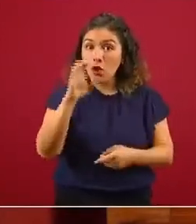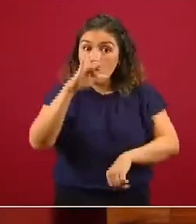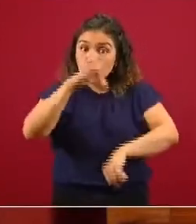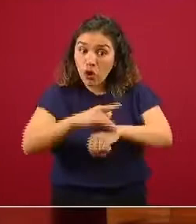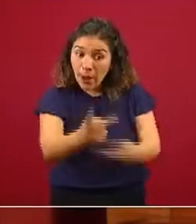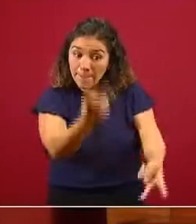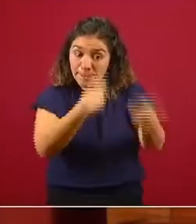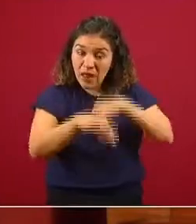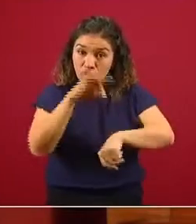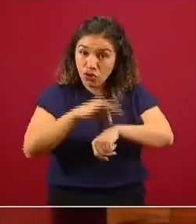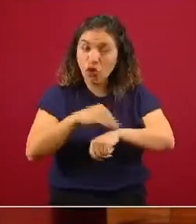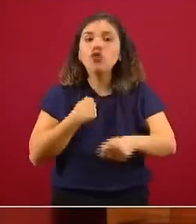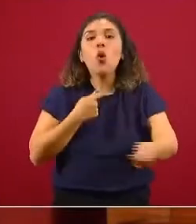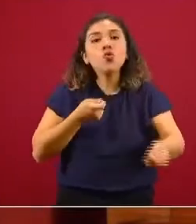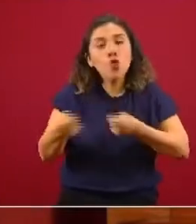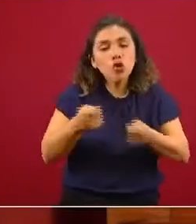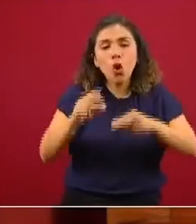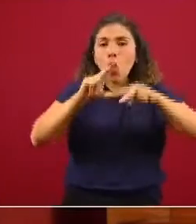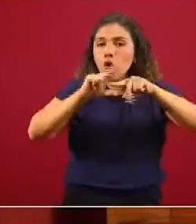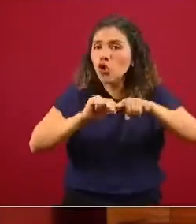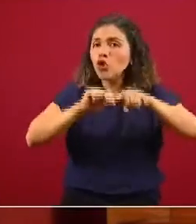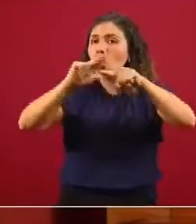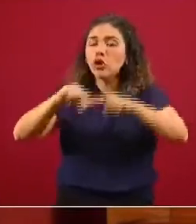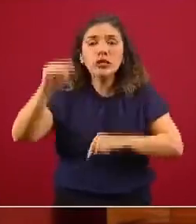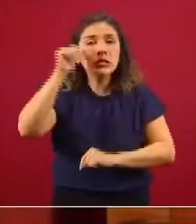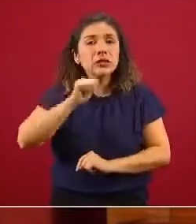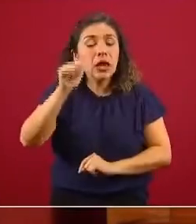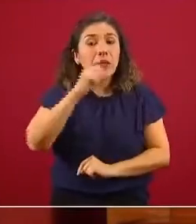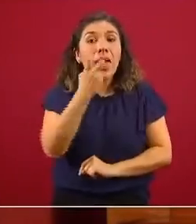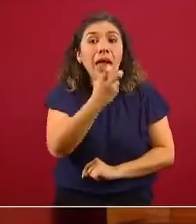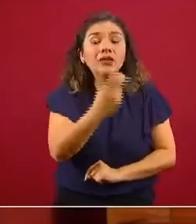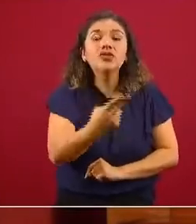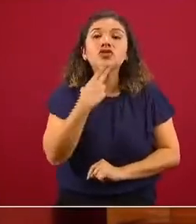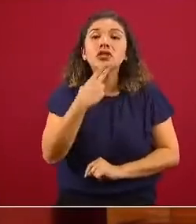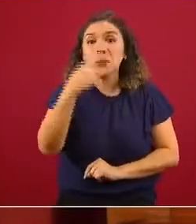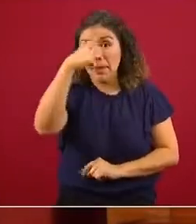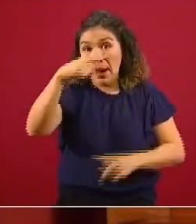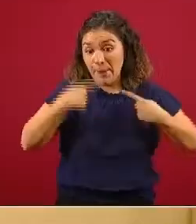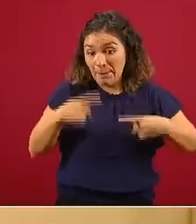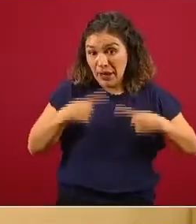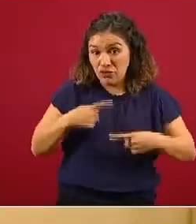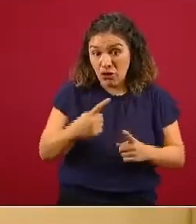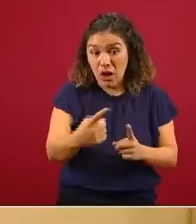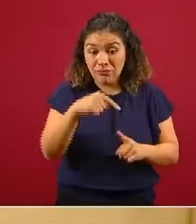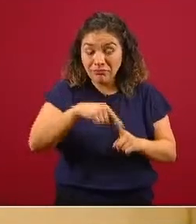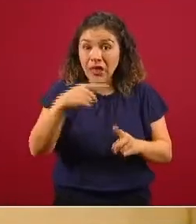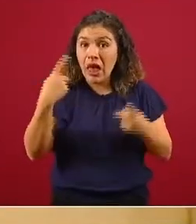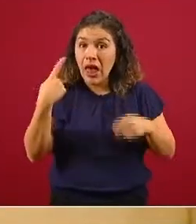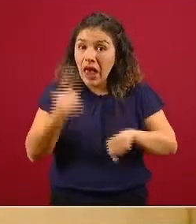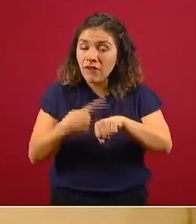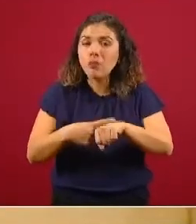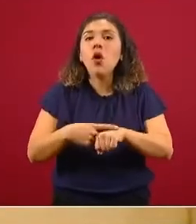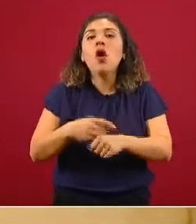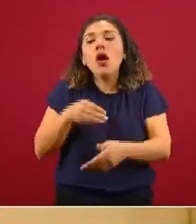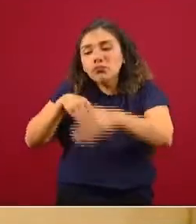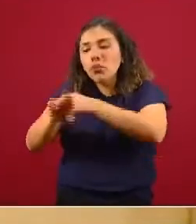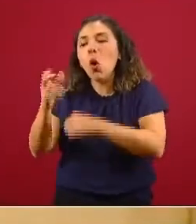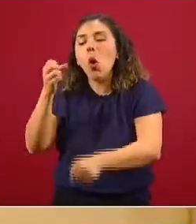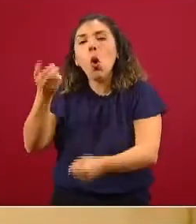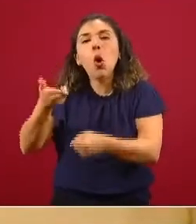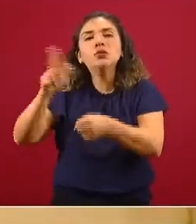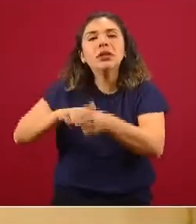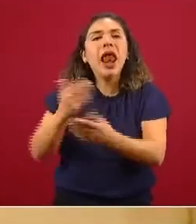chequeo, nosotros controlamos su oxímetro de pulso y eso ha hecho que nuestros pacientes se internen en forma